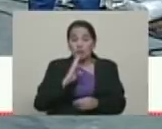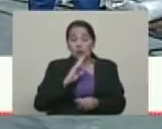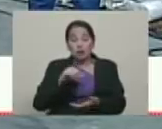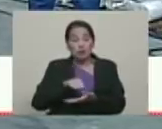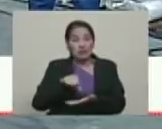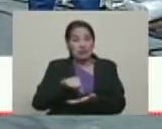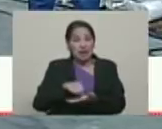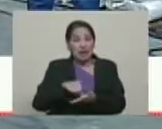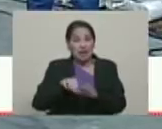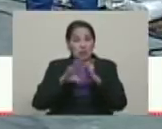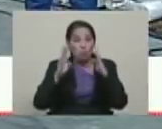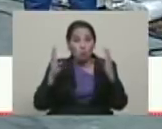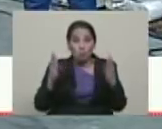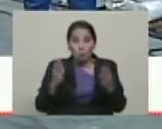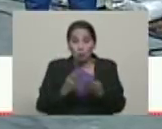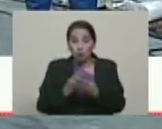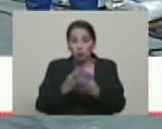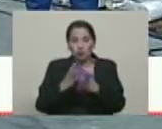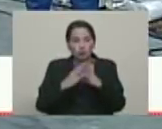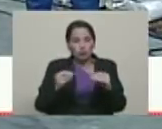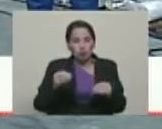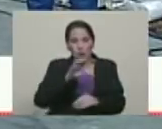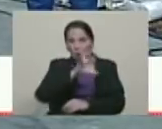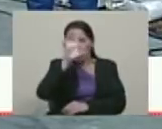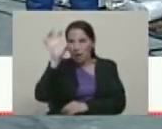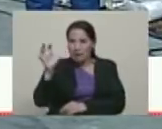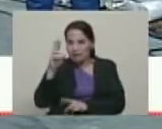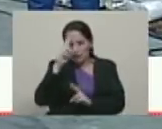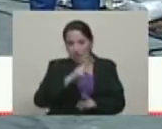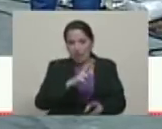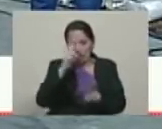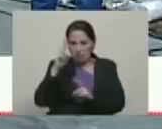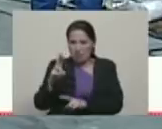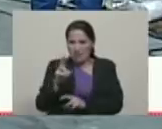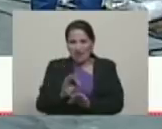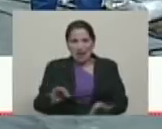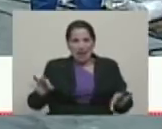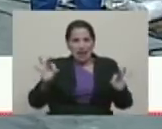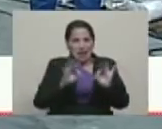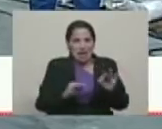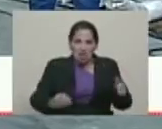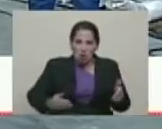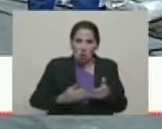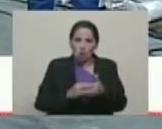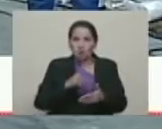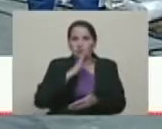sagrados, todos los países los respetan. Nadie se mete con un banco central de ningún país.